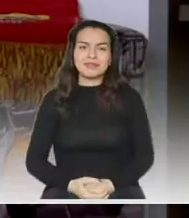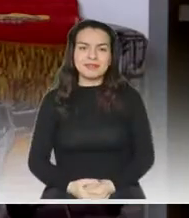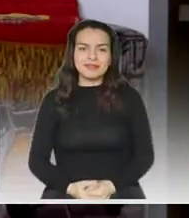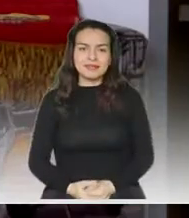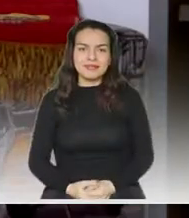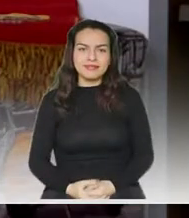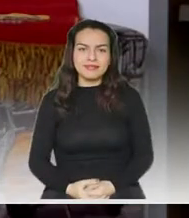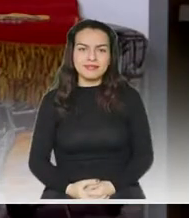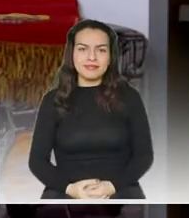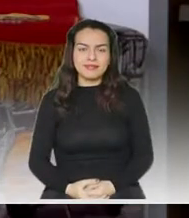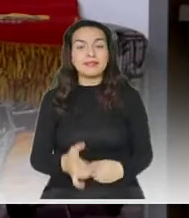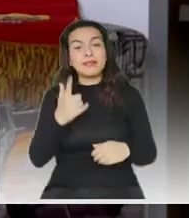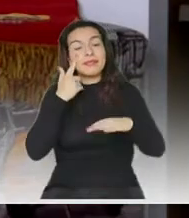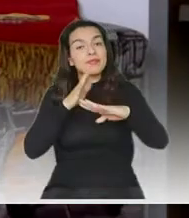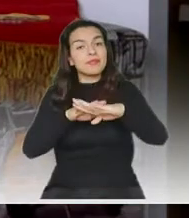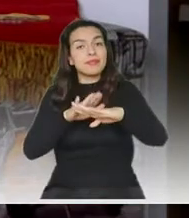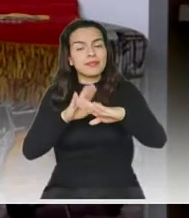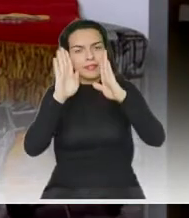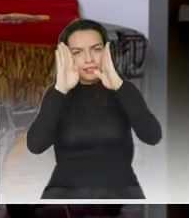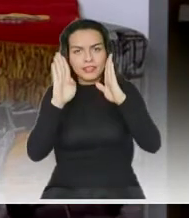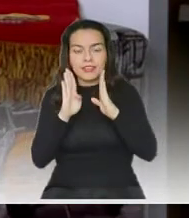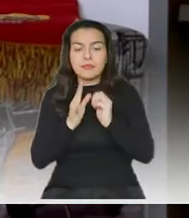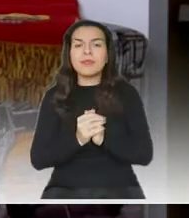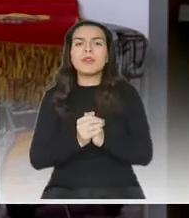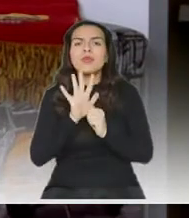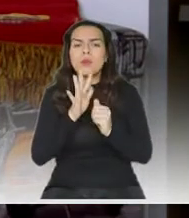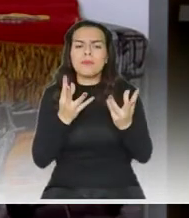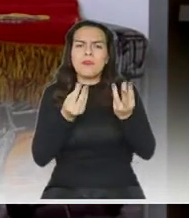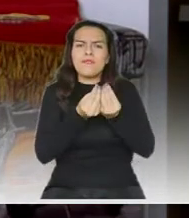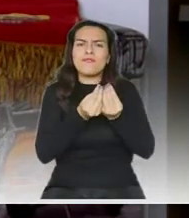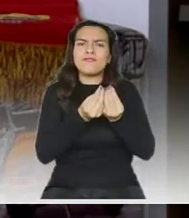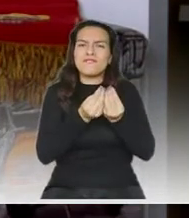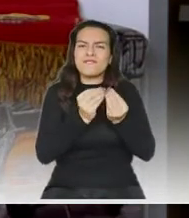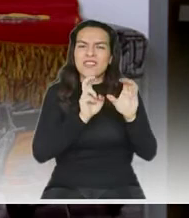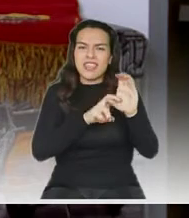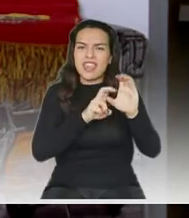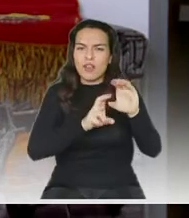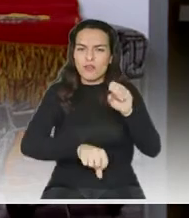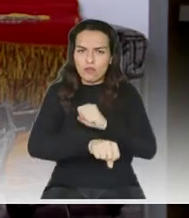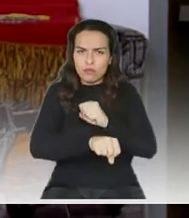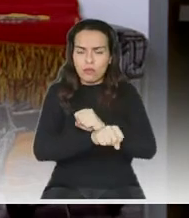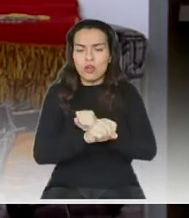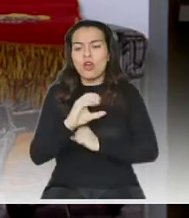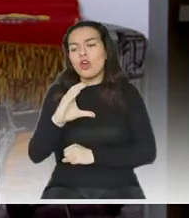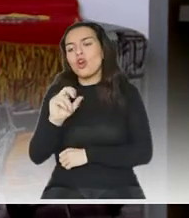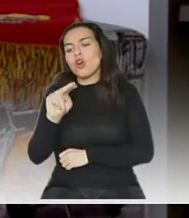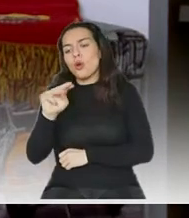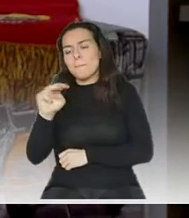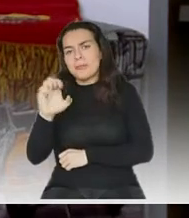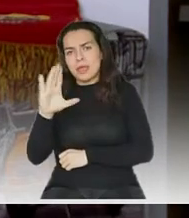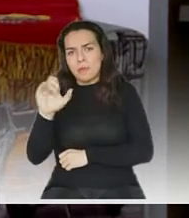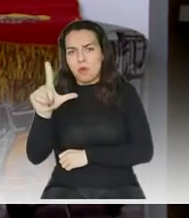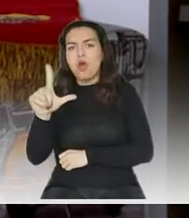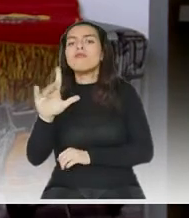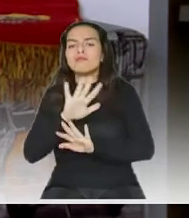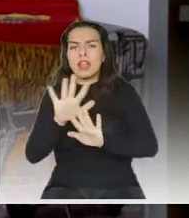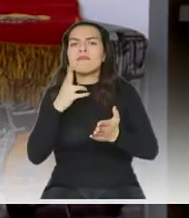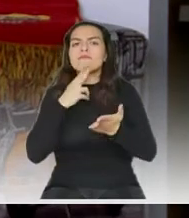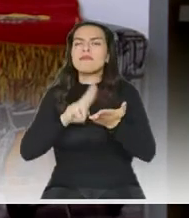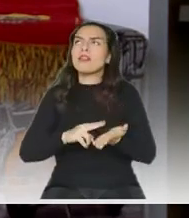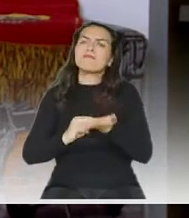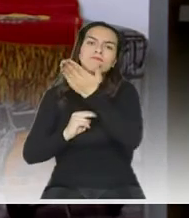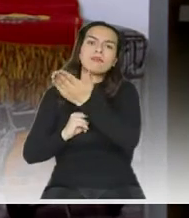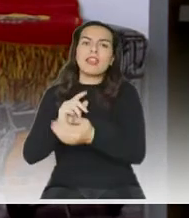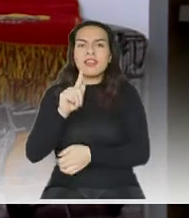Y atención con esto. La Federación Colombiana de Fútbol y la Conmebol le enviaron una polémica carta a la FIFA protestando por